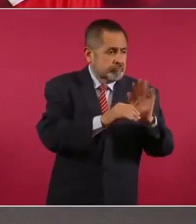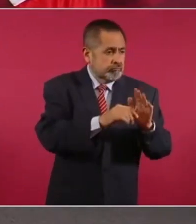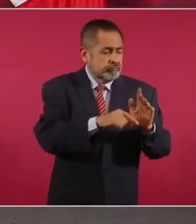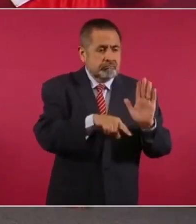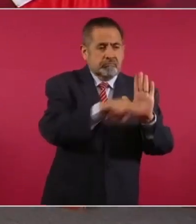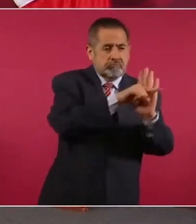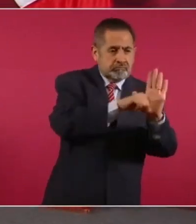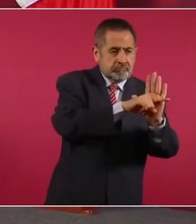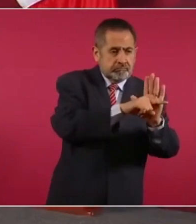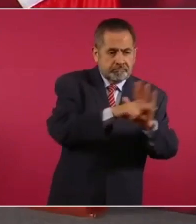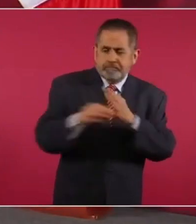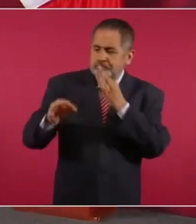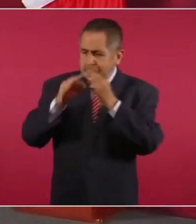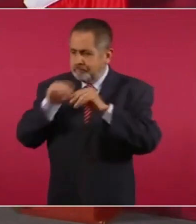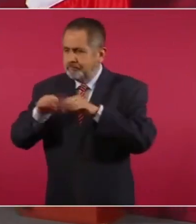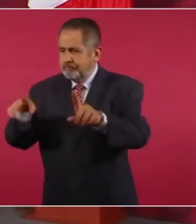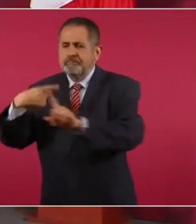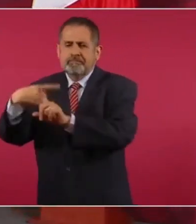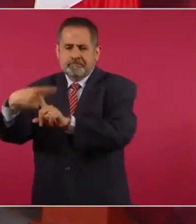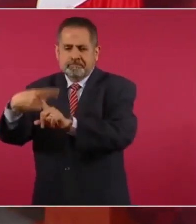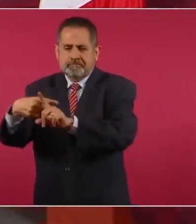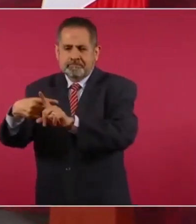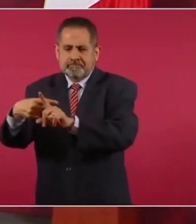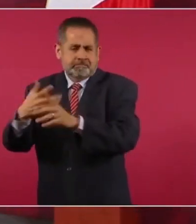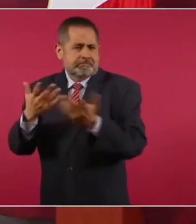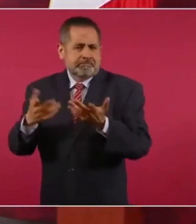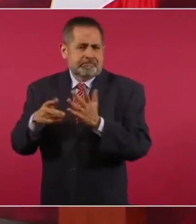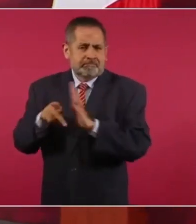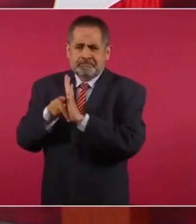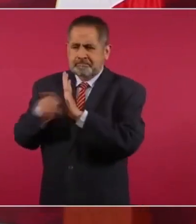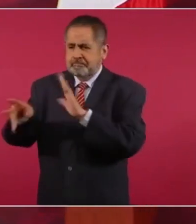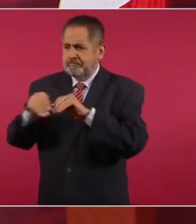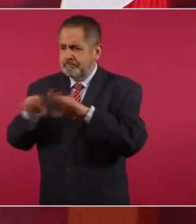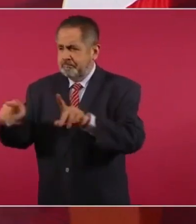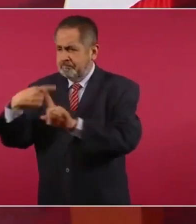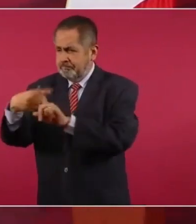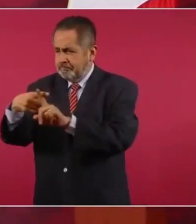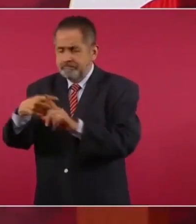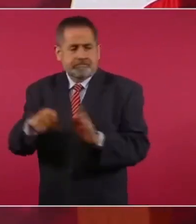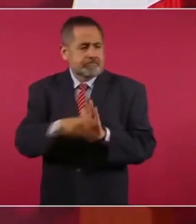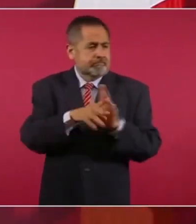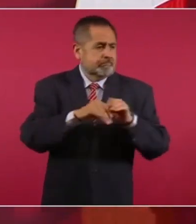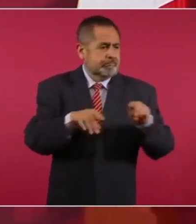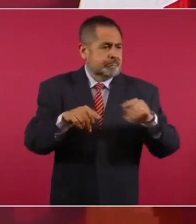prensa se controla con la prensa.